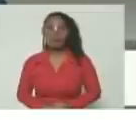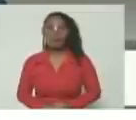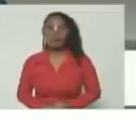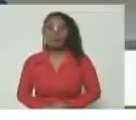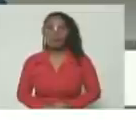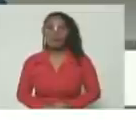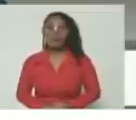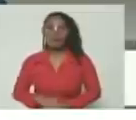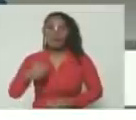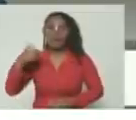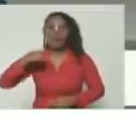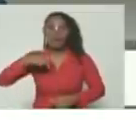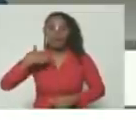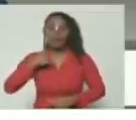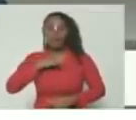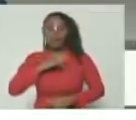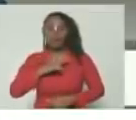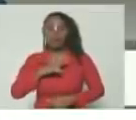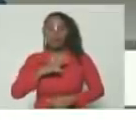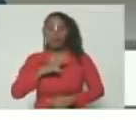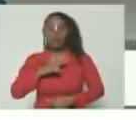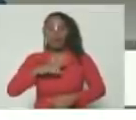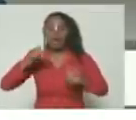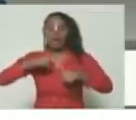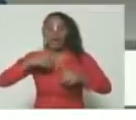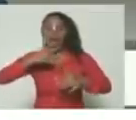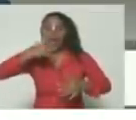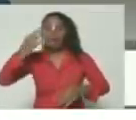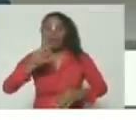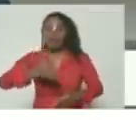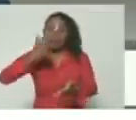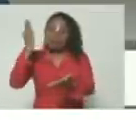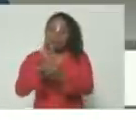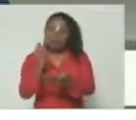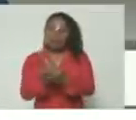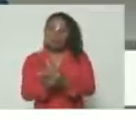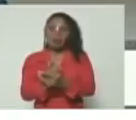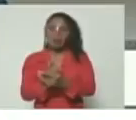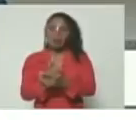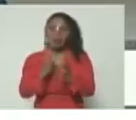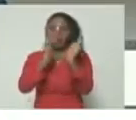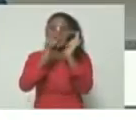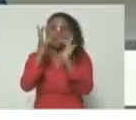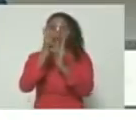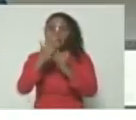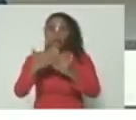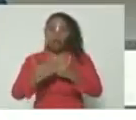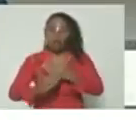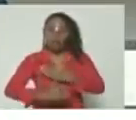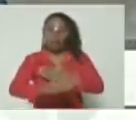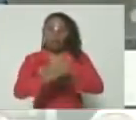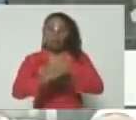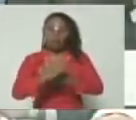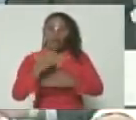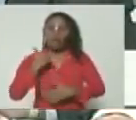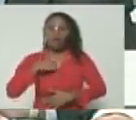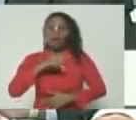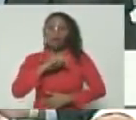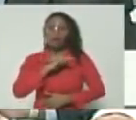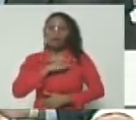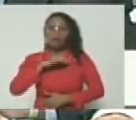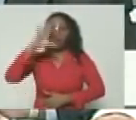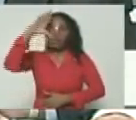Y aquí estamos, pues. Con la verdad siempre, con Cristo por delante, con nuestro Dios